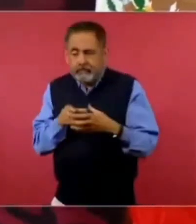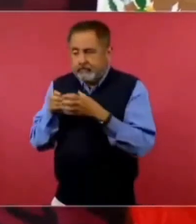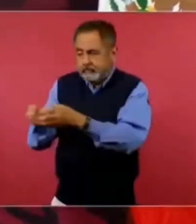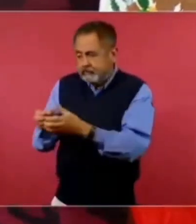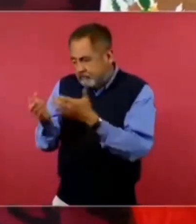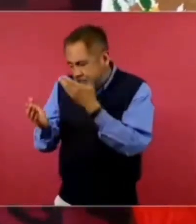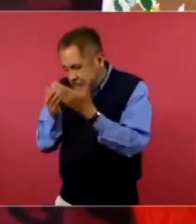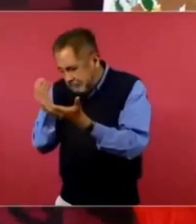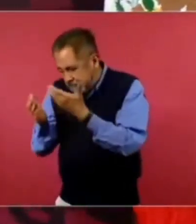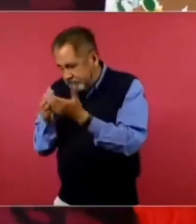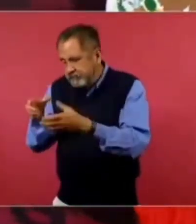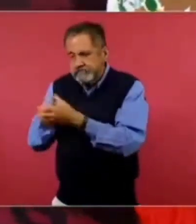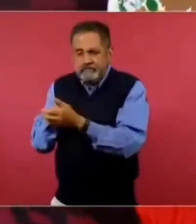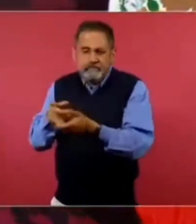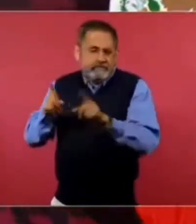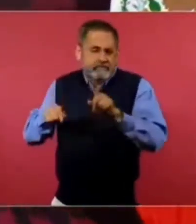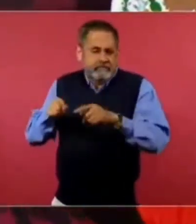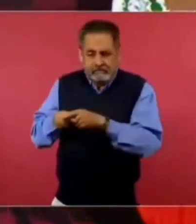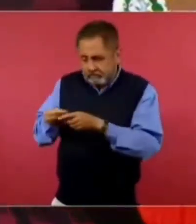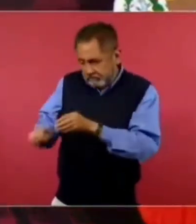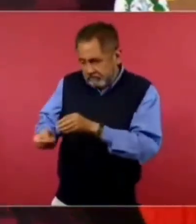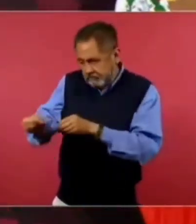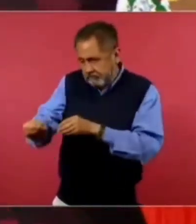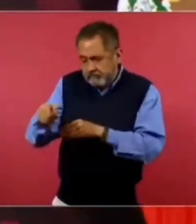a las que correspondan,